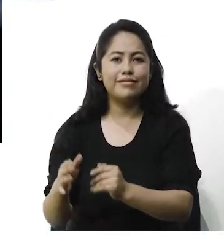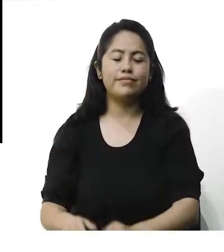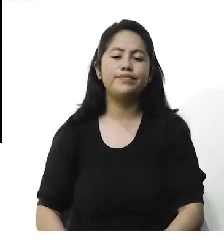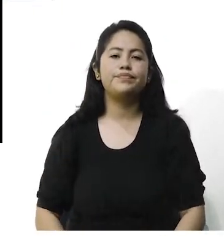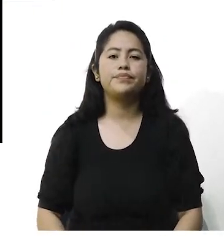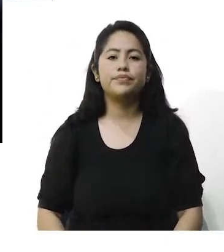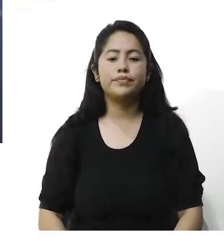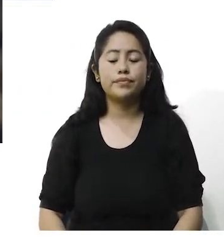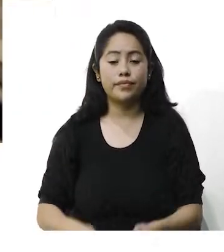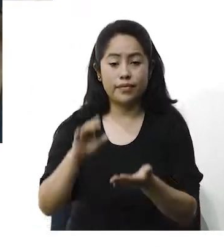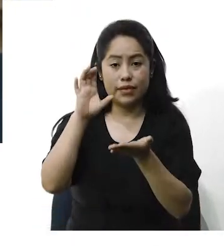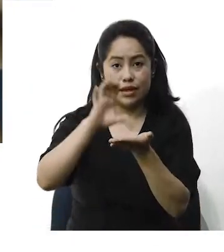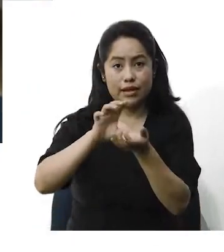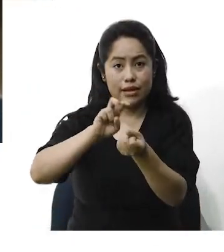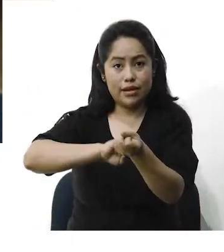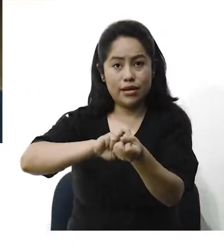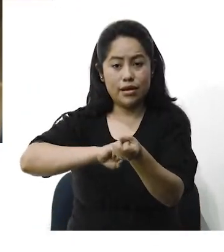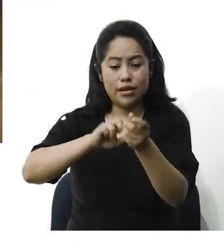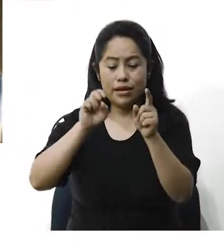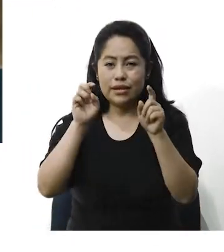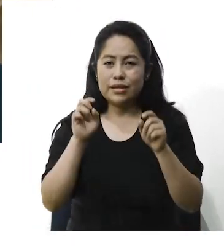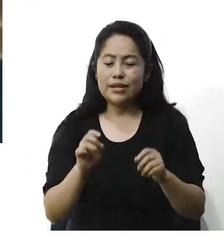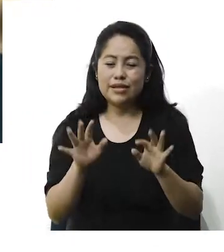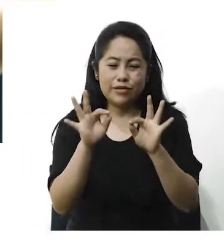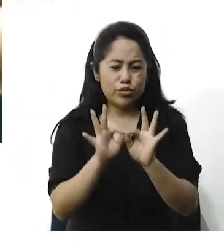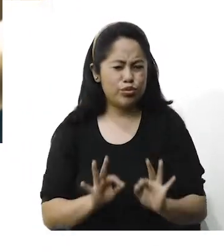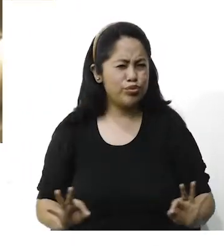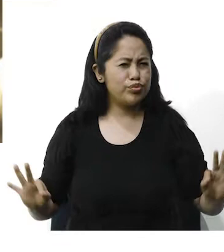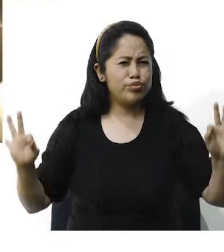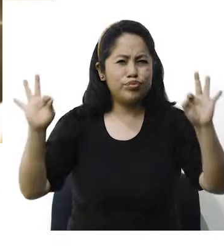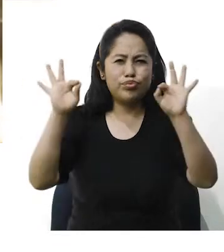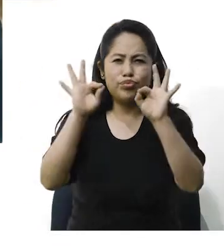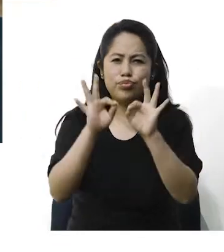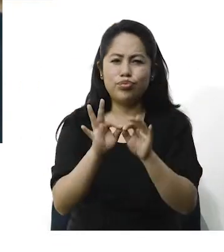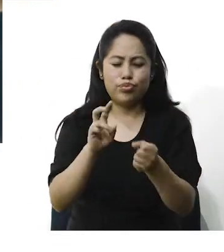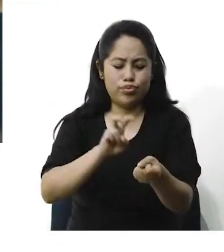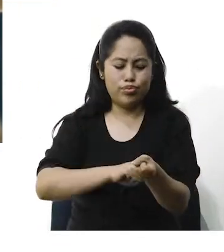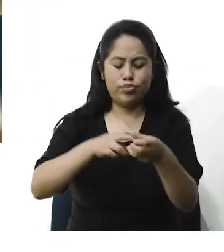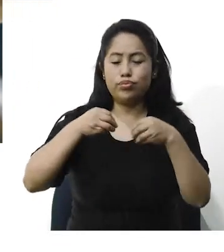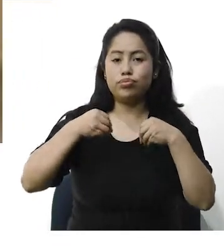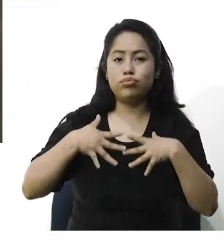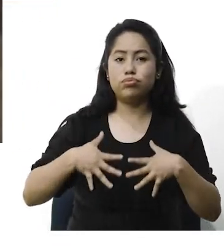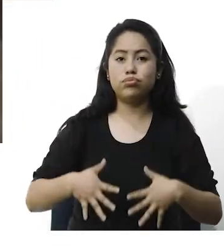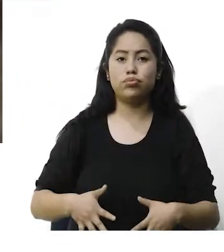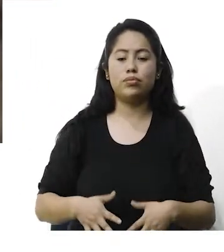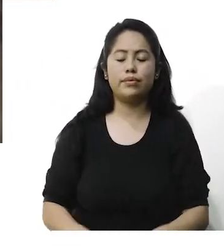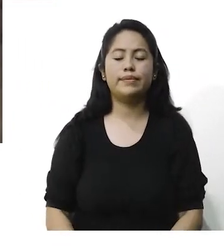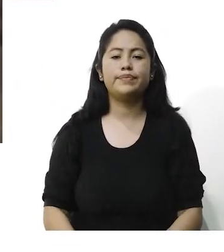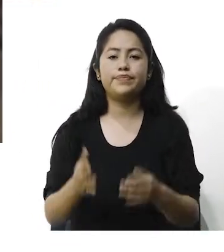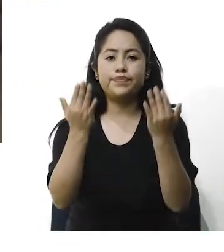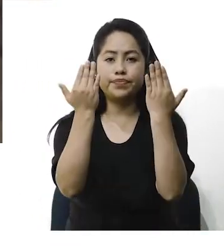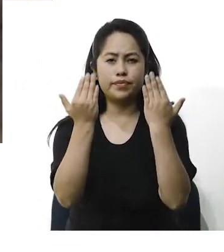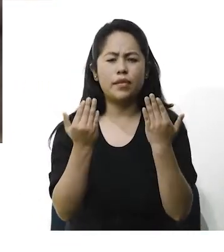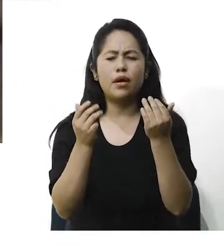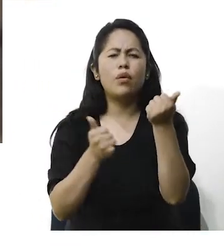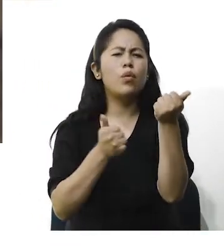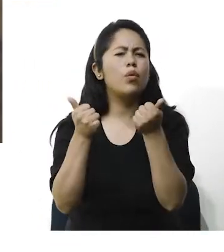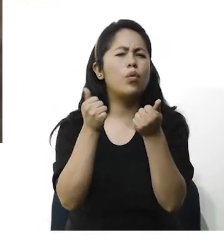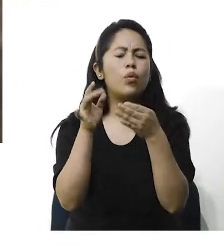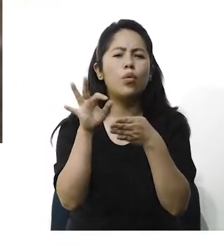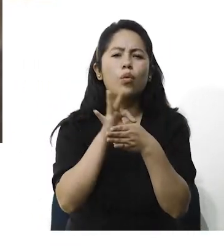neuronas, entonces, son muy vitales para el sistema nervioso. Ahora, ¿cuál es la